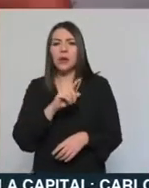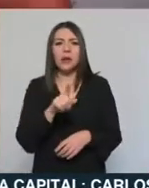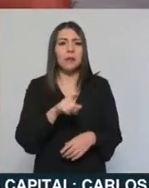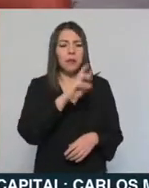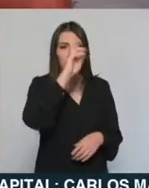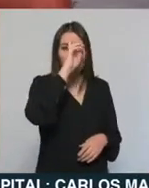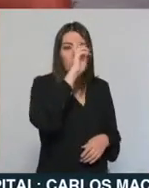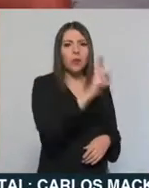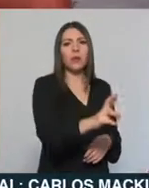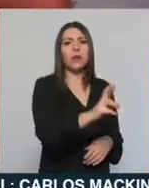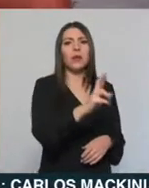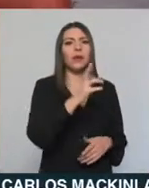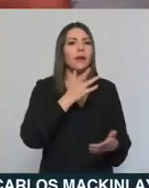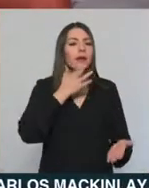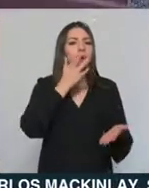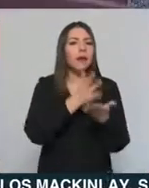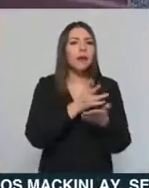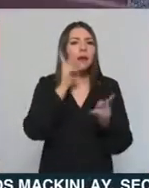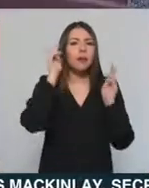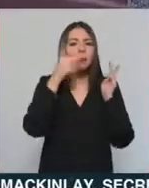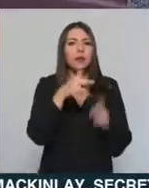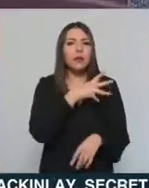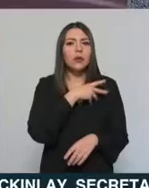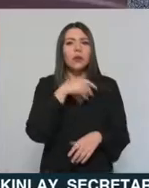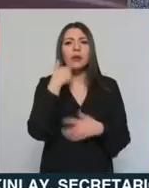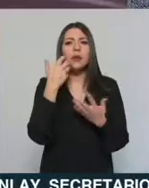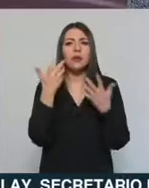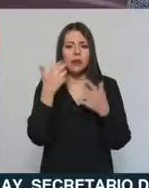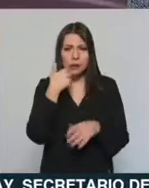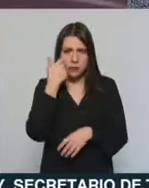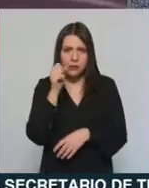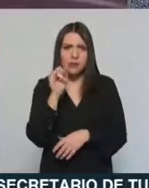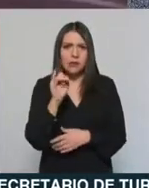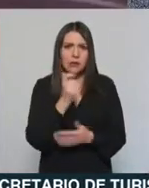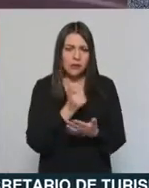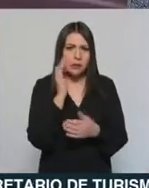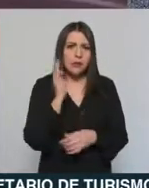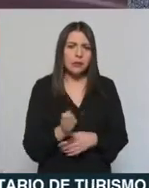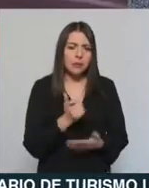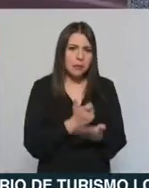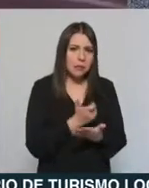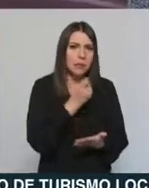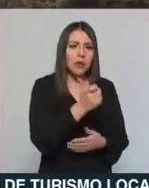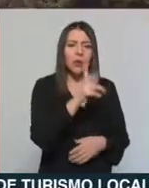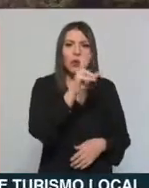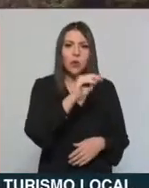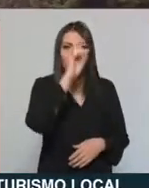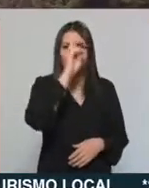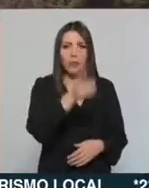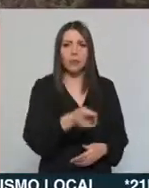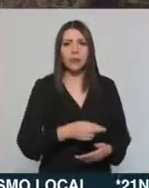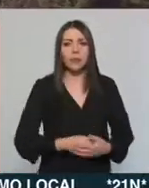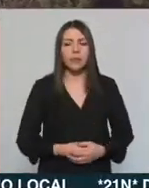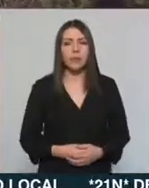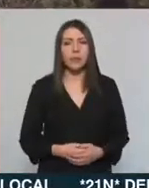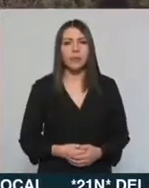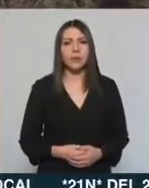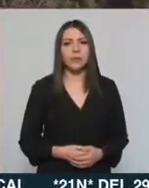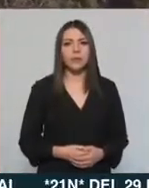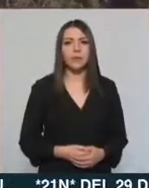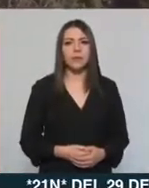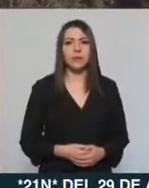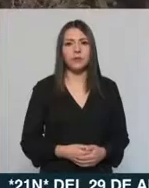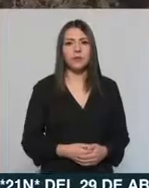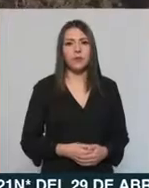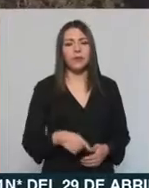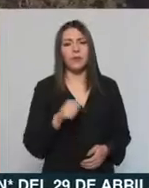caso, que visiten a los hijos, pero desean el pago de una pensión alimenticia? Claro, aquí hay que ver que el derecho de recibir